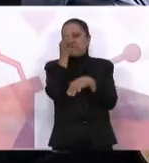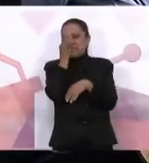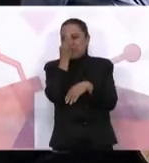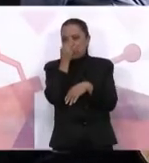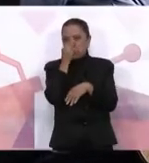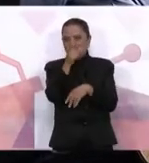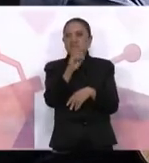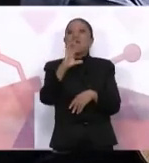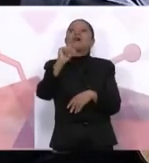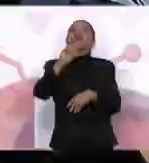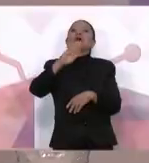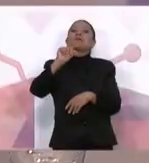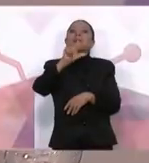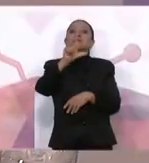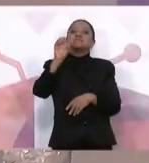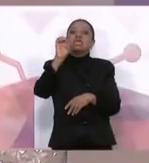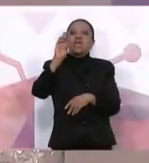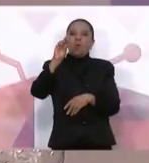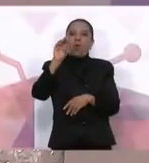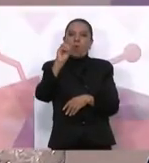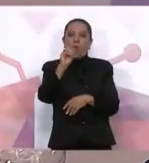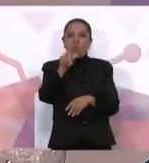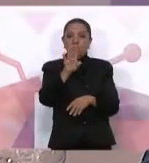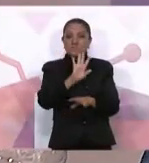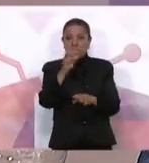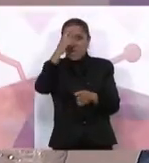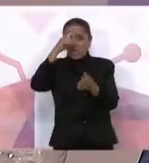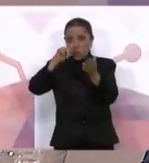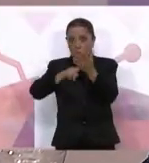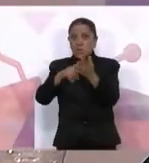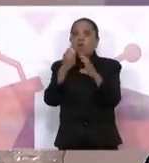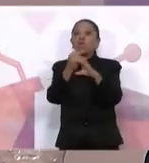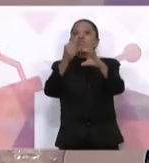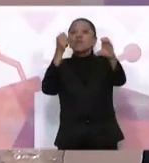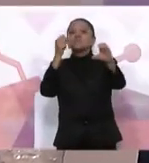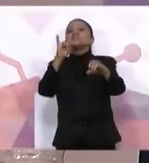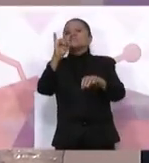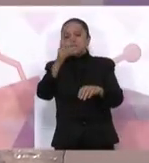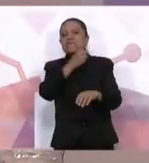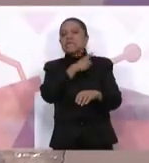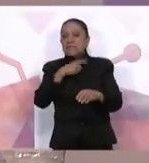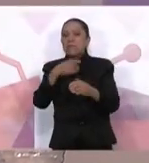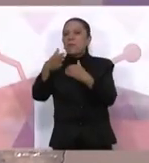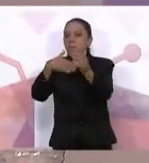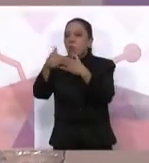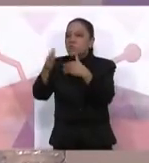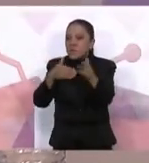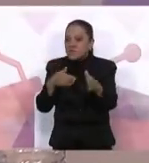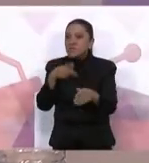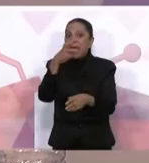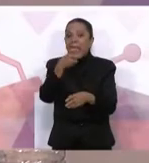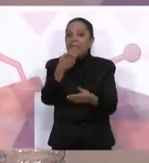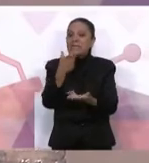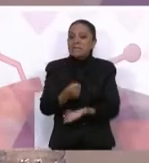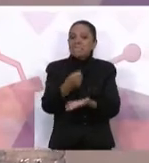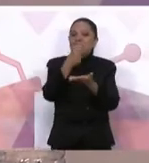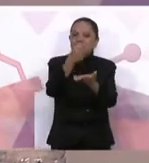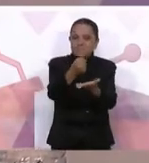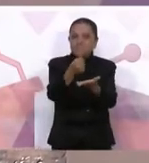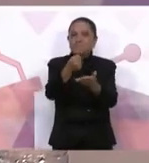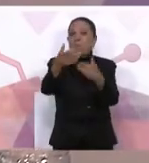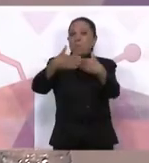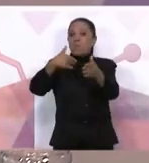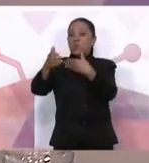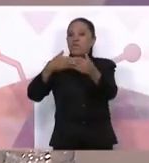pan y mc yo creo que el transporte debe ser modernizado ahí debemos invertir primariamente en modernizarlo pero